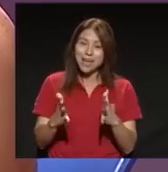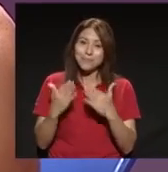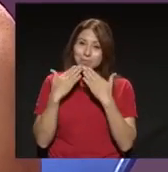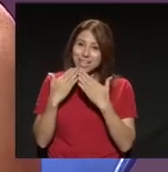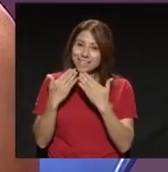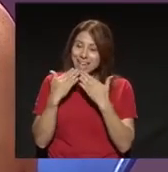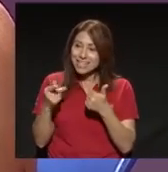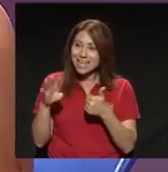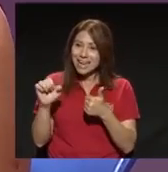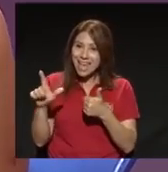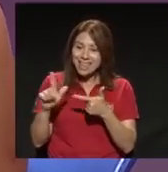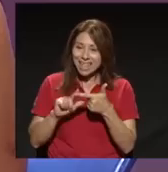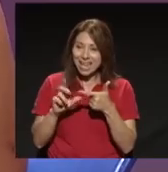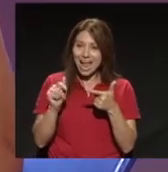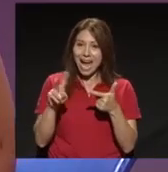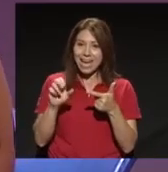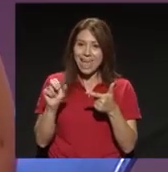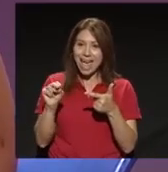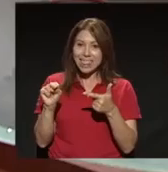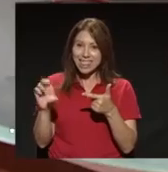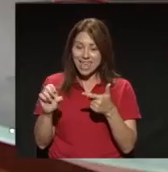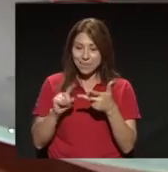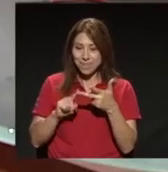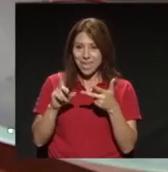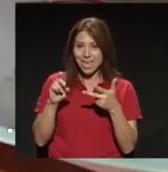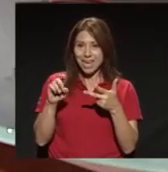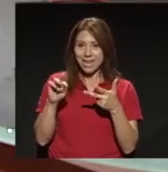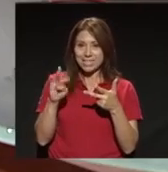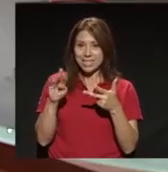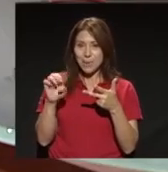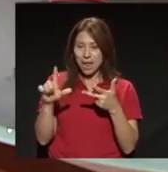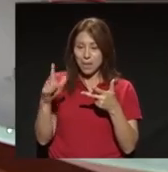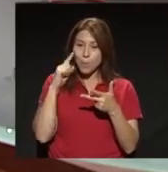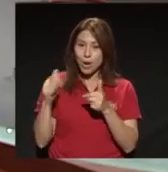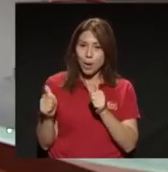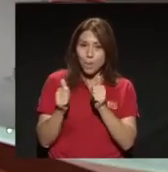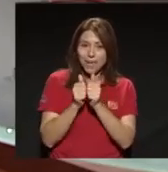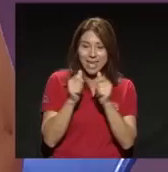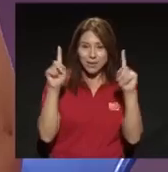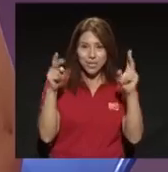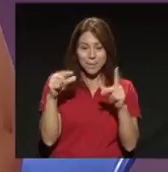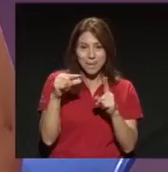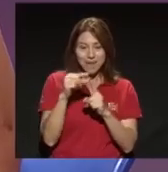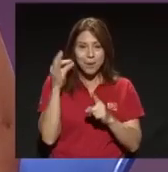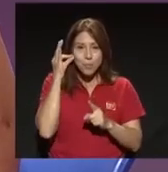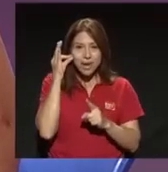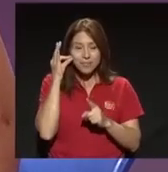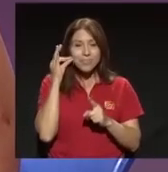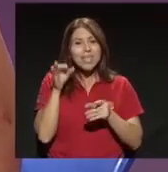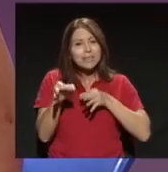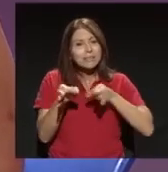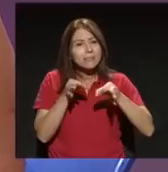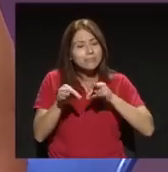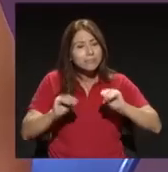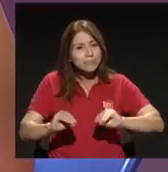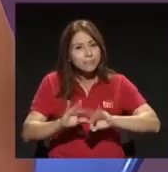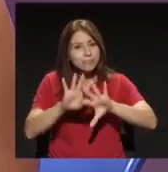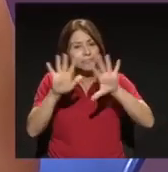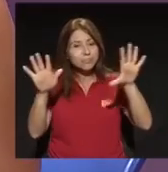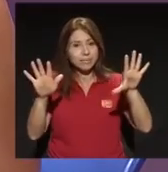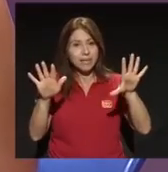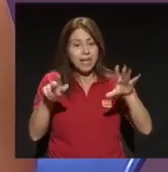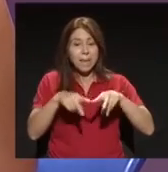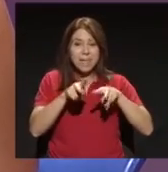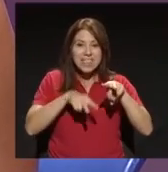gracias a gretel a ariani y a christie bel por acompañarnos en palabra de mujer y de forma tan clara explicarnos las